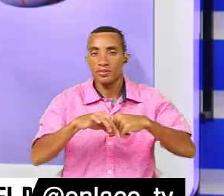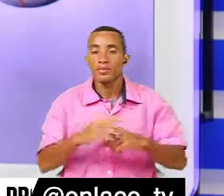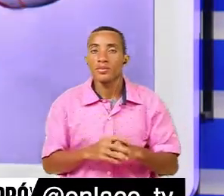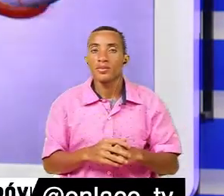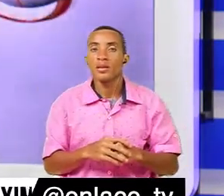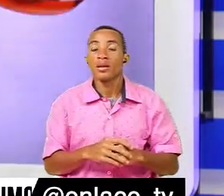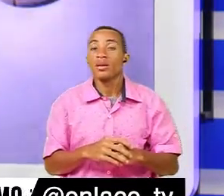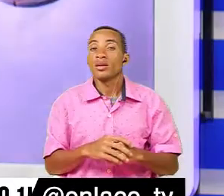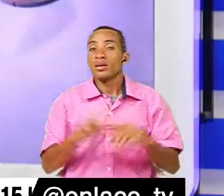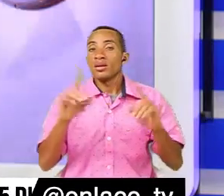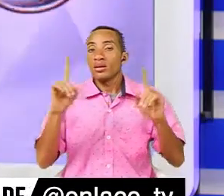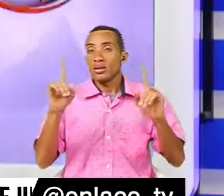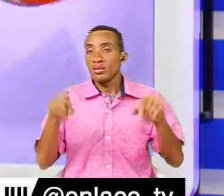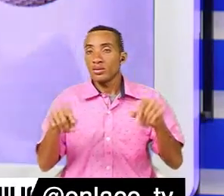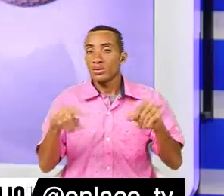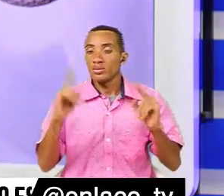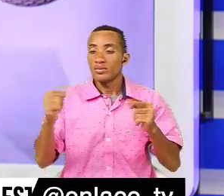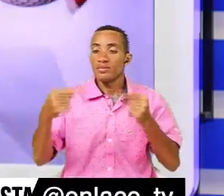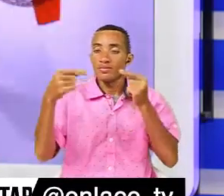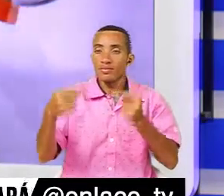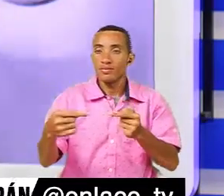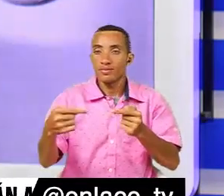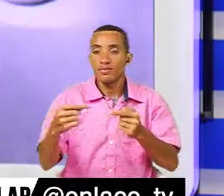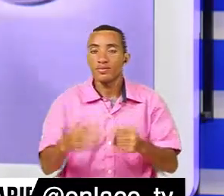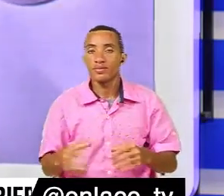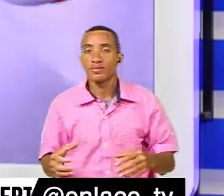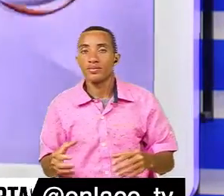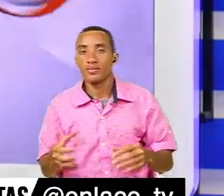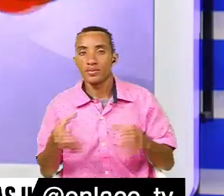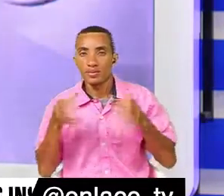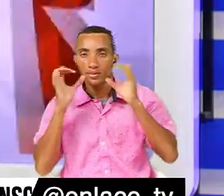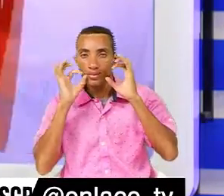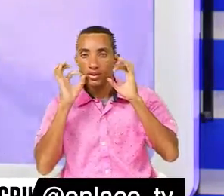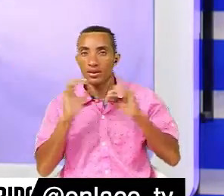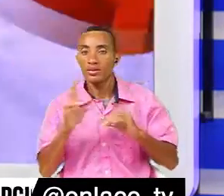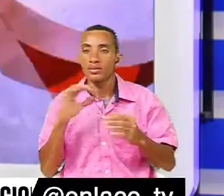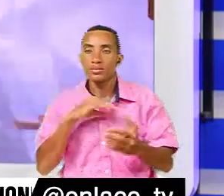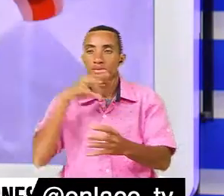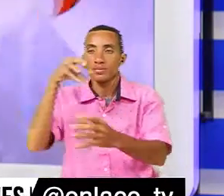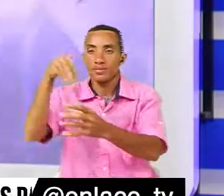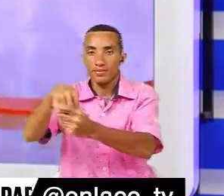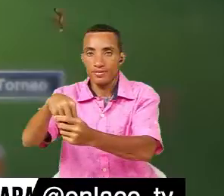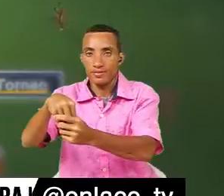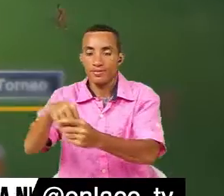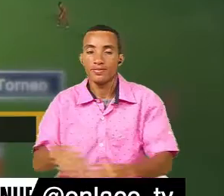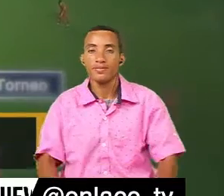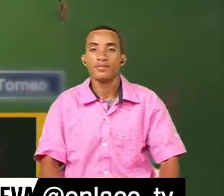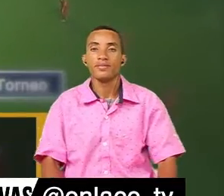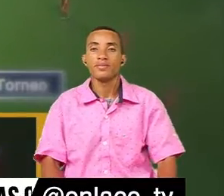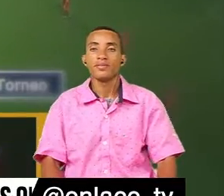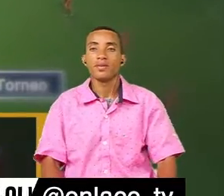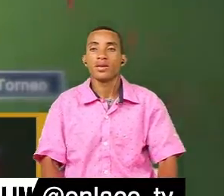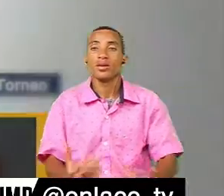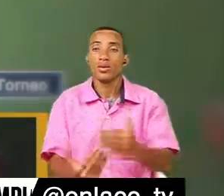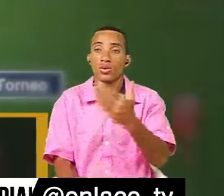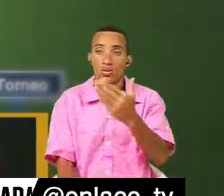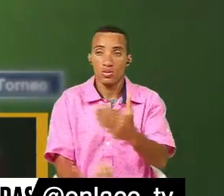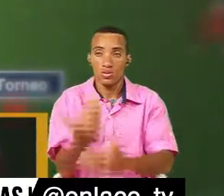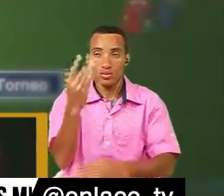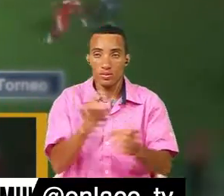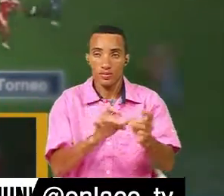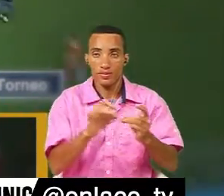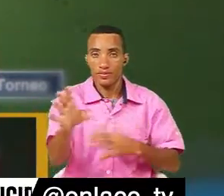esta jornada, donde enfrentará al Once Caldas de Manizales en condición de visitante. La nueva jornada del fútbol